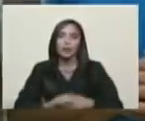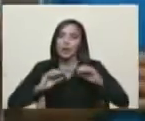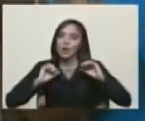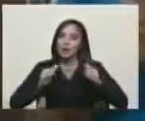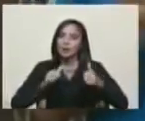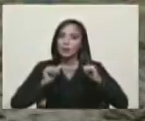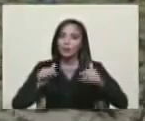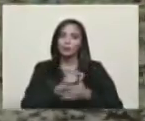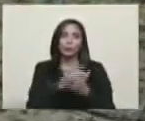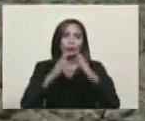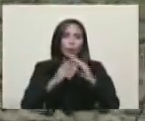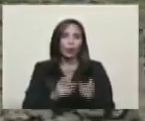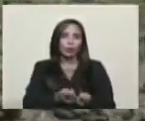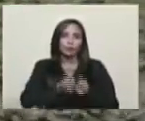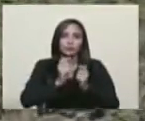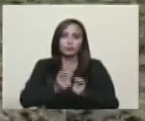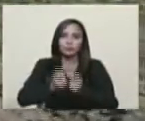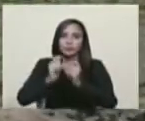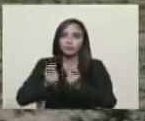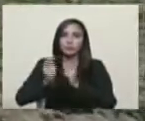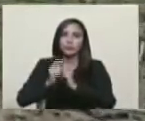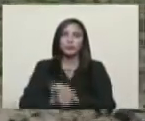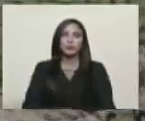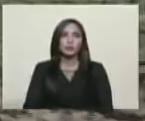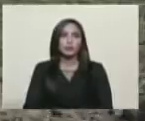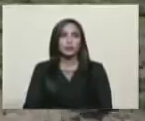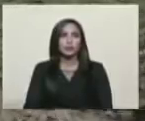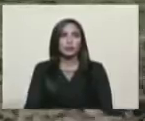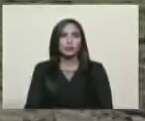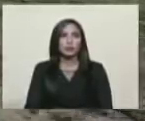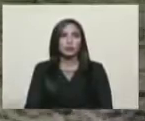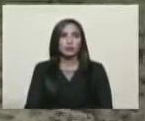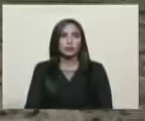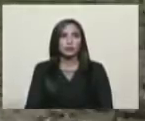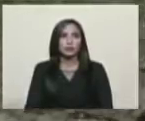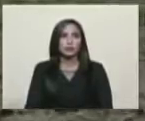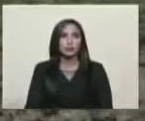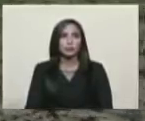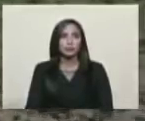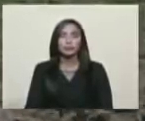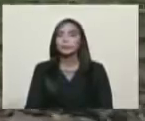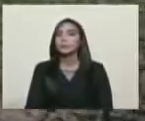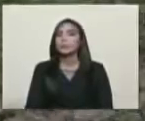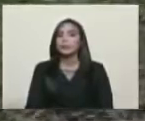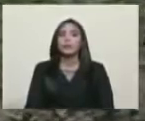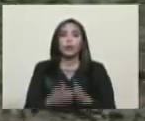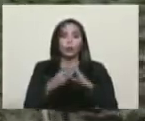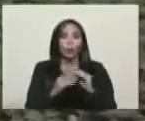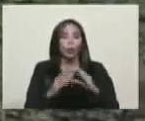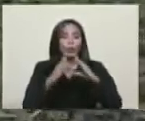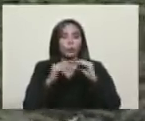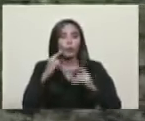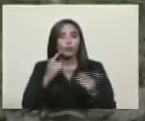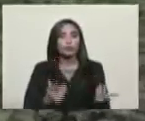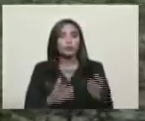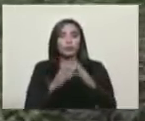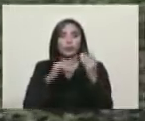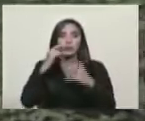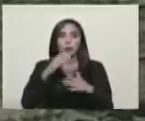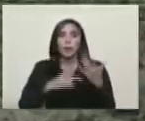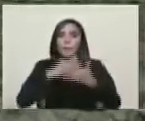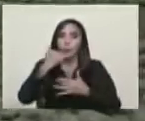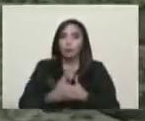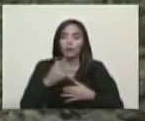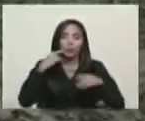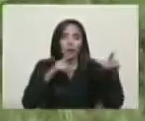la cosecha acá en Paula Correa. Recuerdo que estuve con usted acá presente, hablamos, levantamos el proyecto